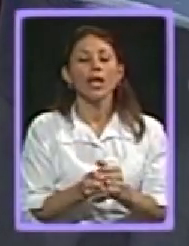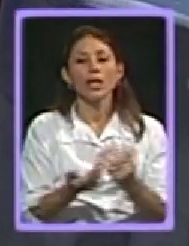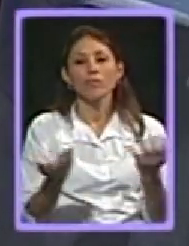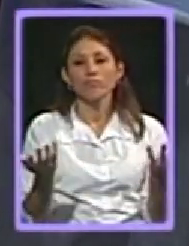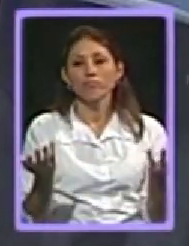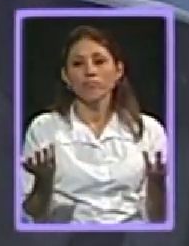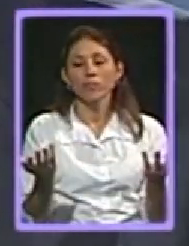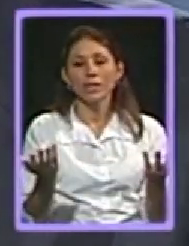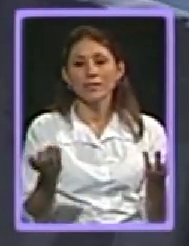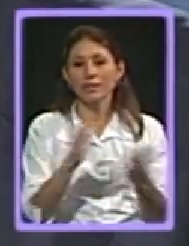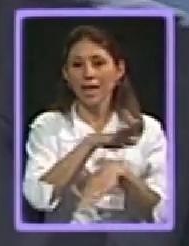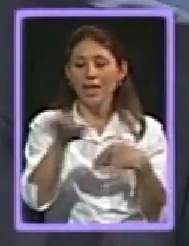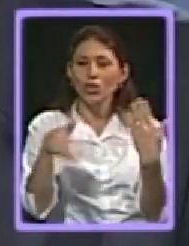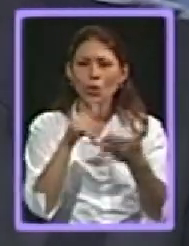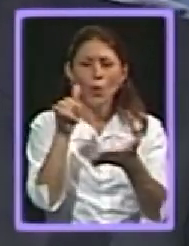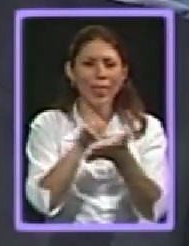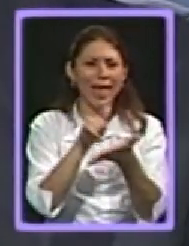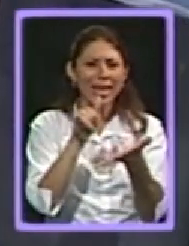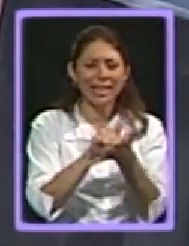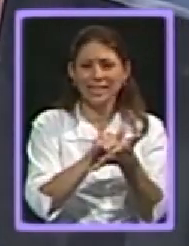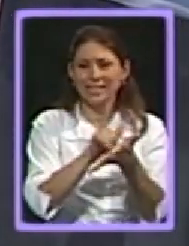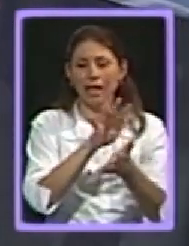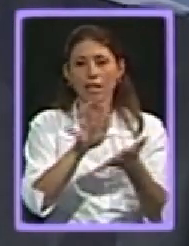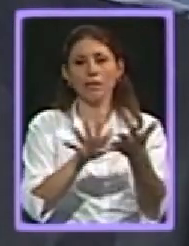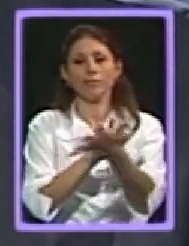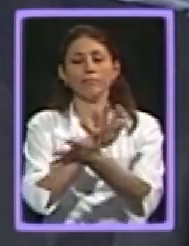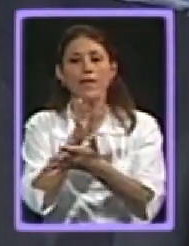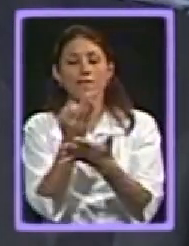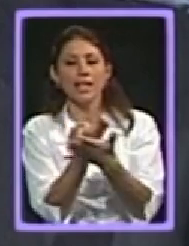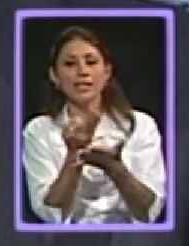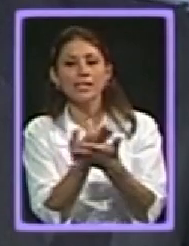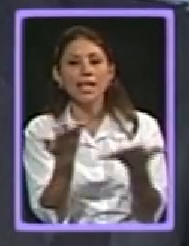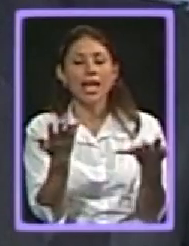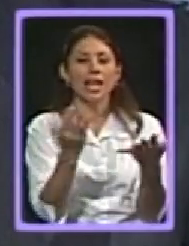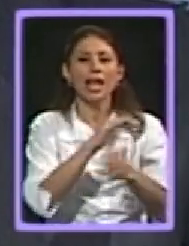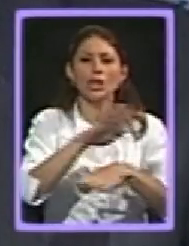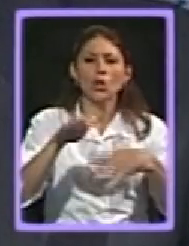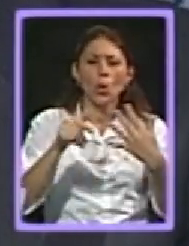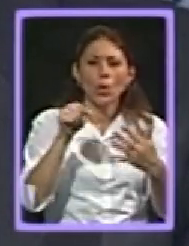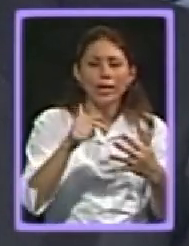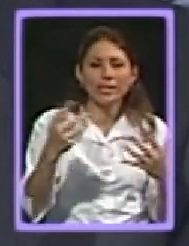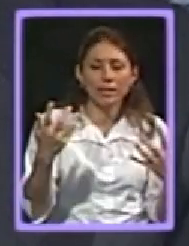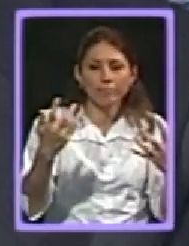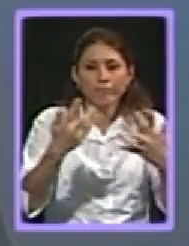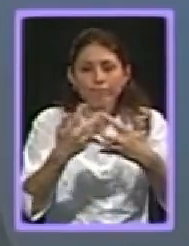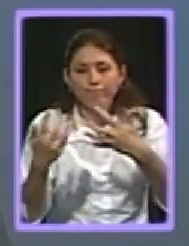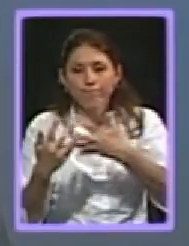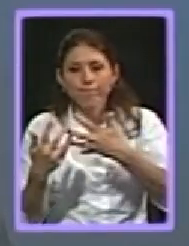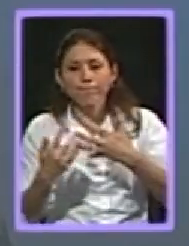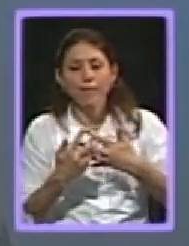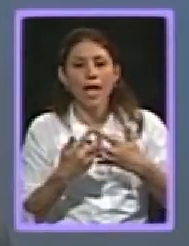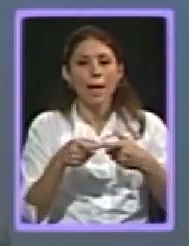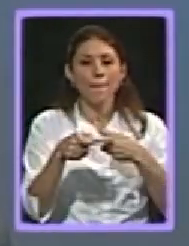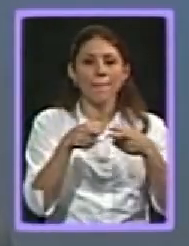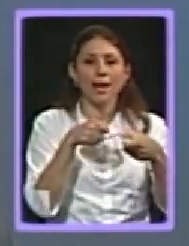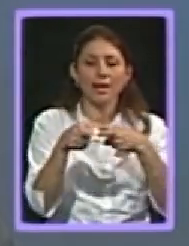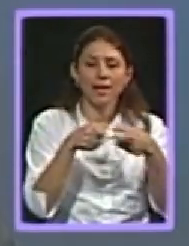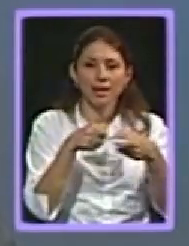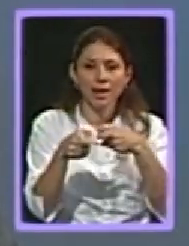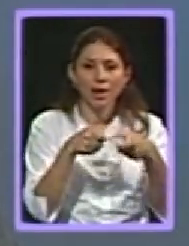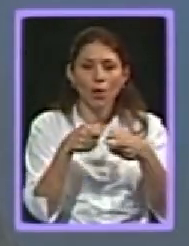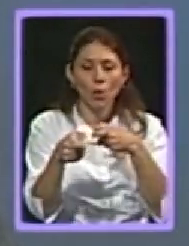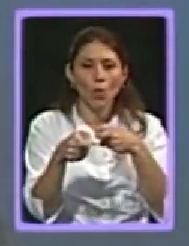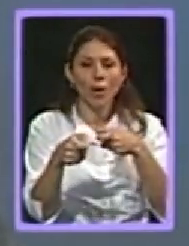pues, en toda esta maraña financiera, en todo este manejo en el que el Tesoro se ve